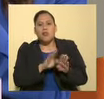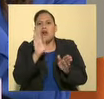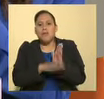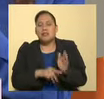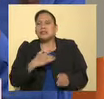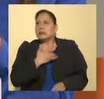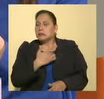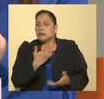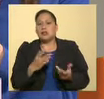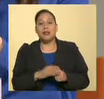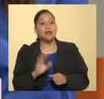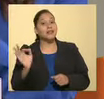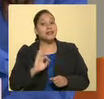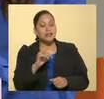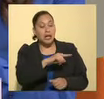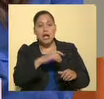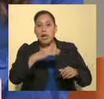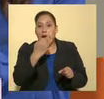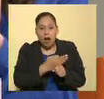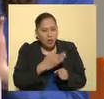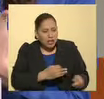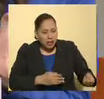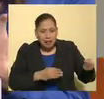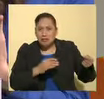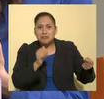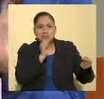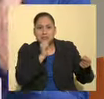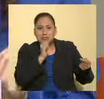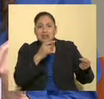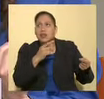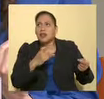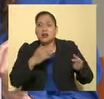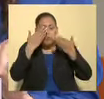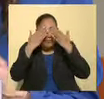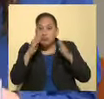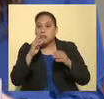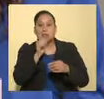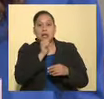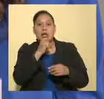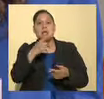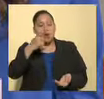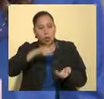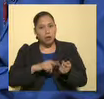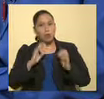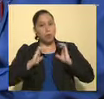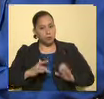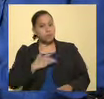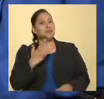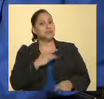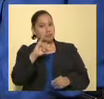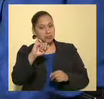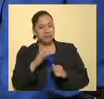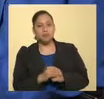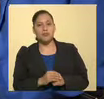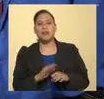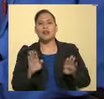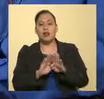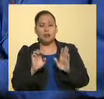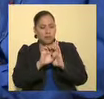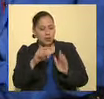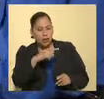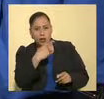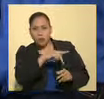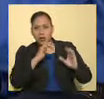sensaciones, tal vez no están en edad de experimentar ciertas cosas, pero sí sienten. Sí, la subjetividad, es decir, cómo percibimos al